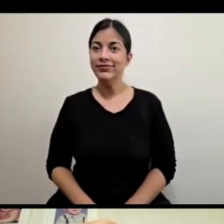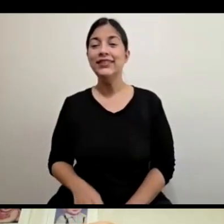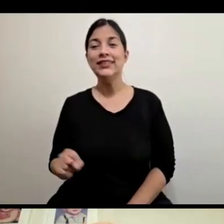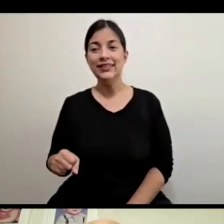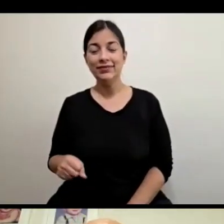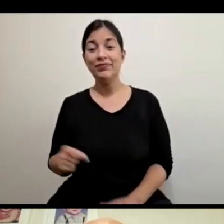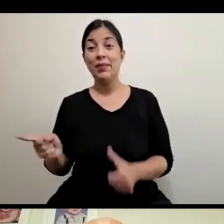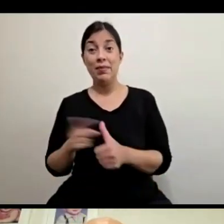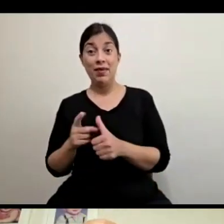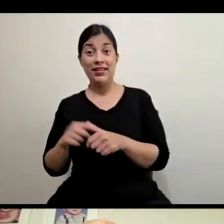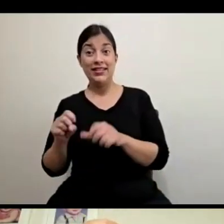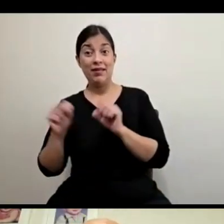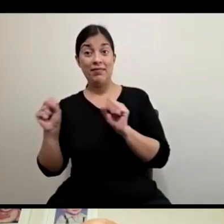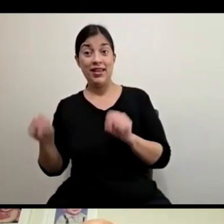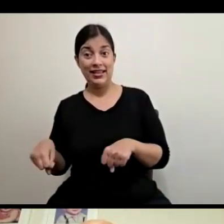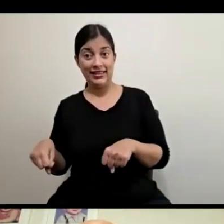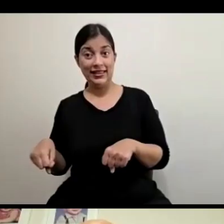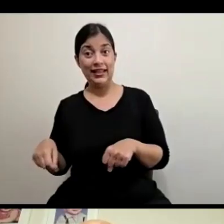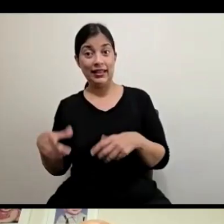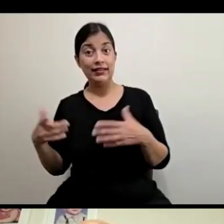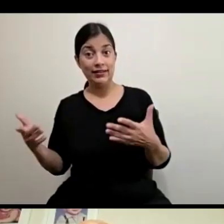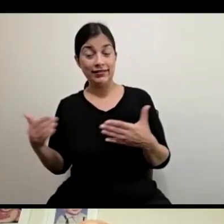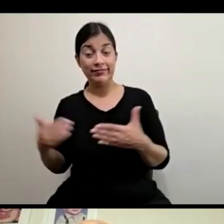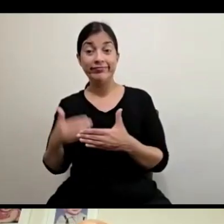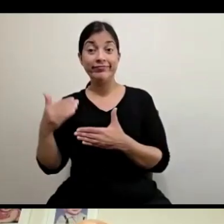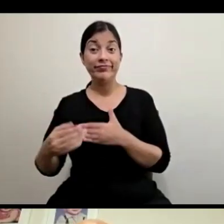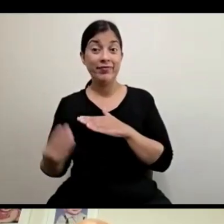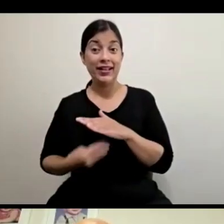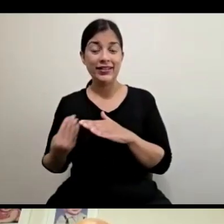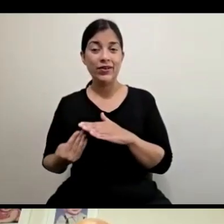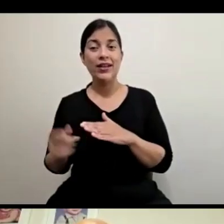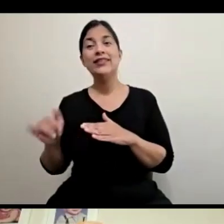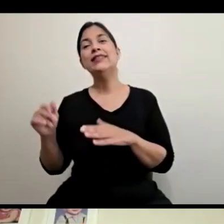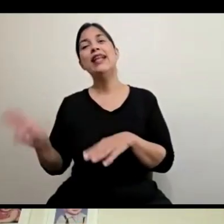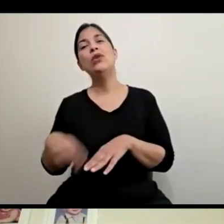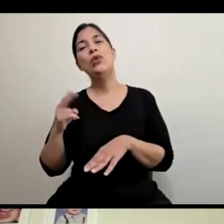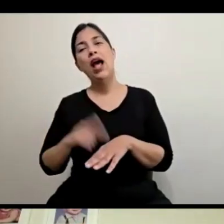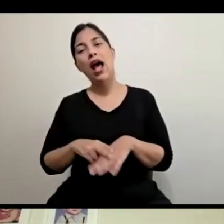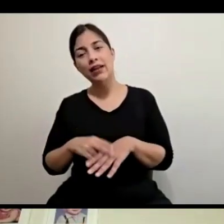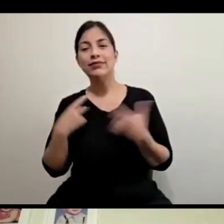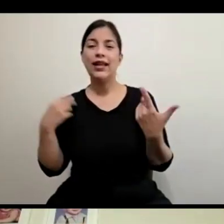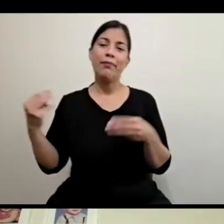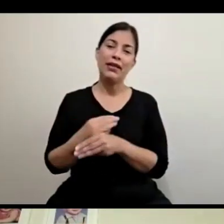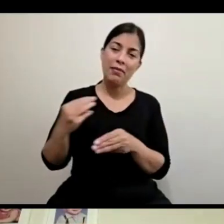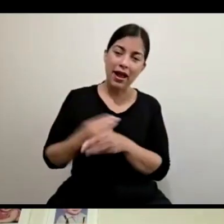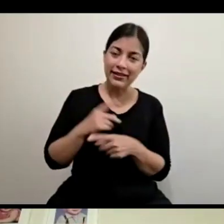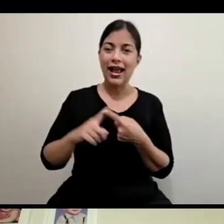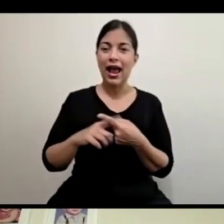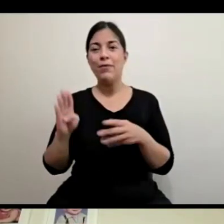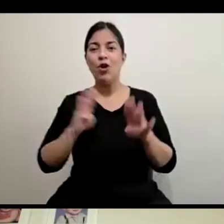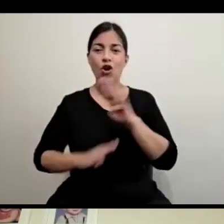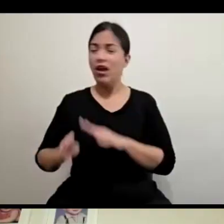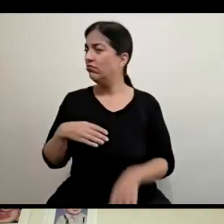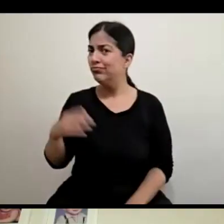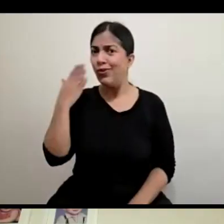primer semestre como tal, después del básico, fue en naturales, cogiendo matemáticas, biología. ¿Pero por qué?